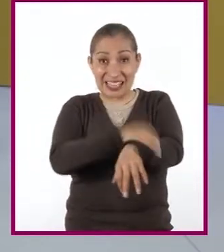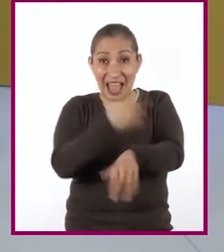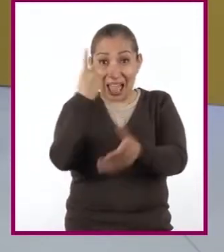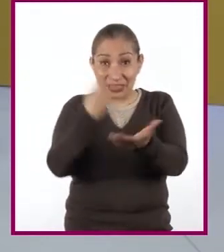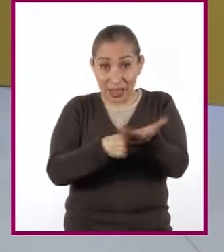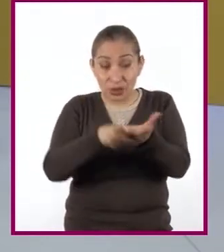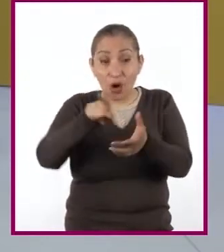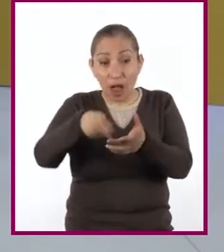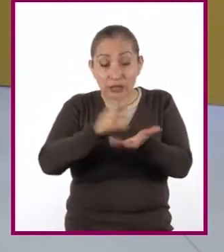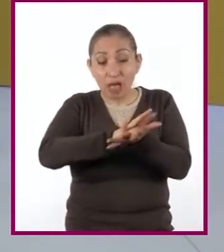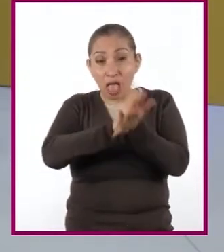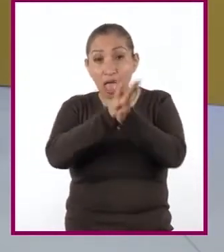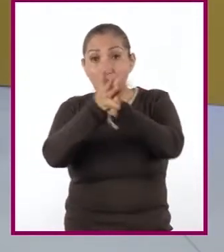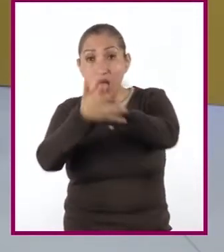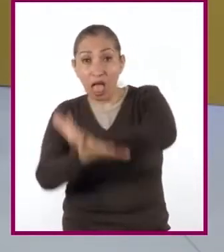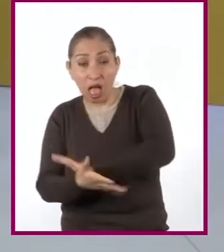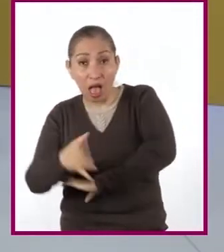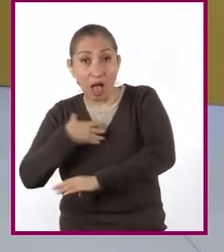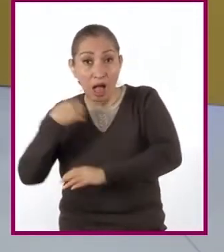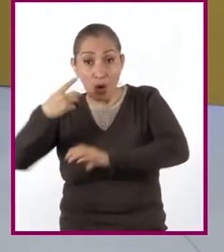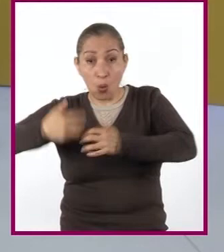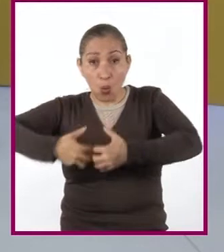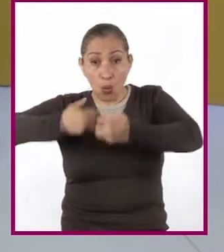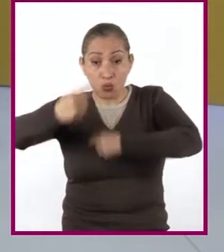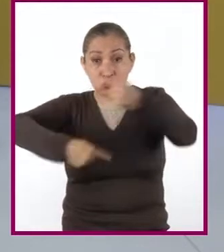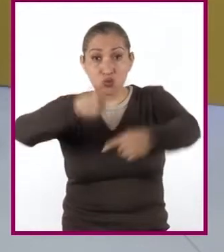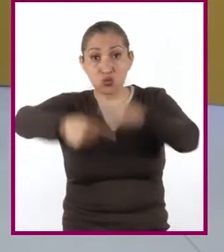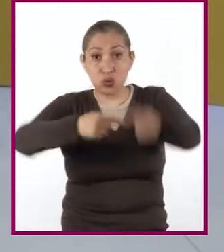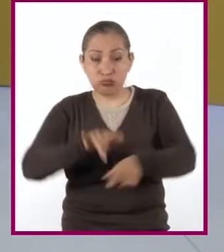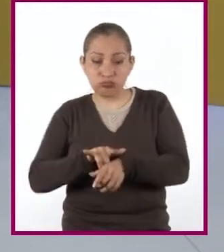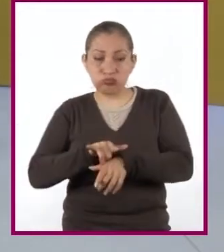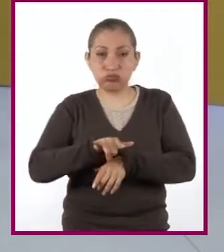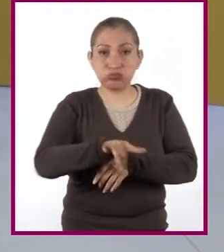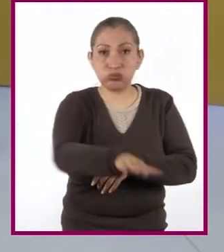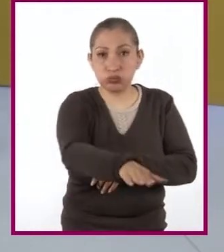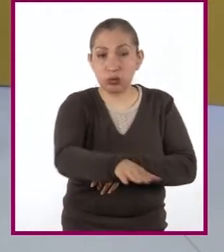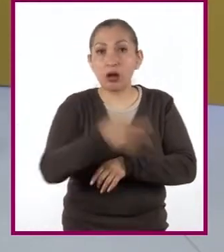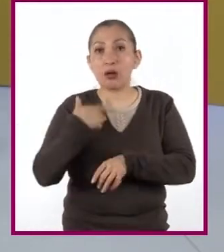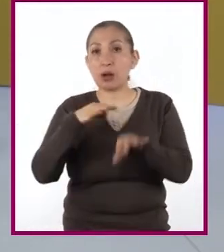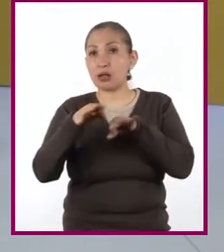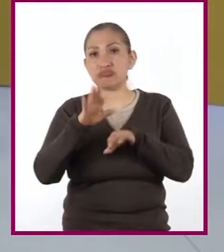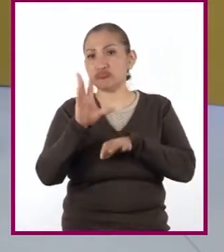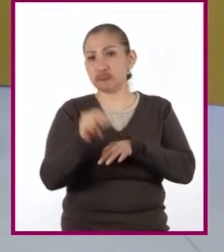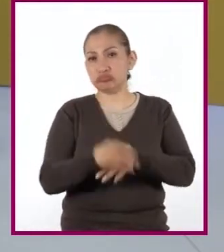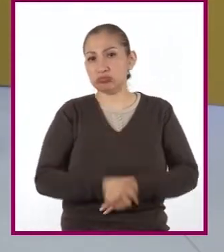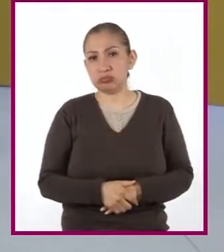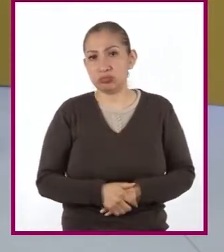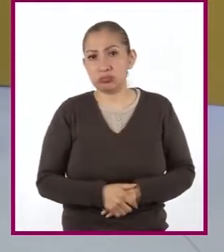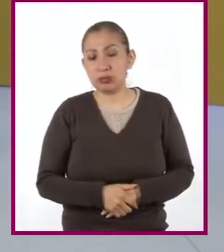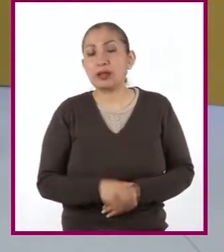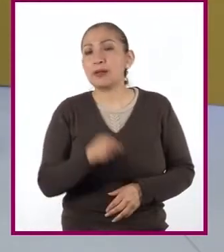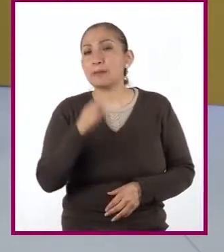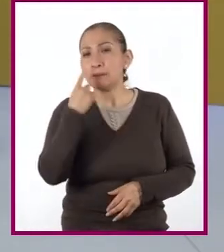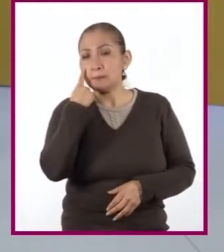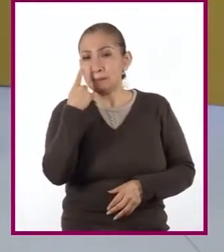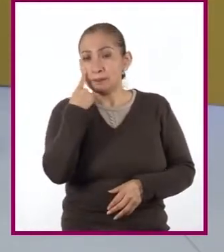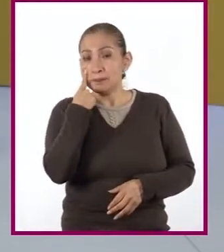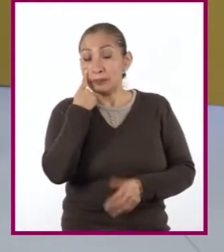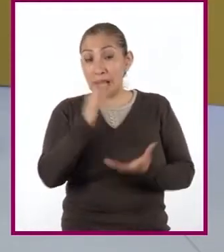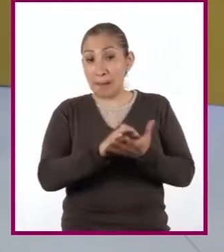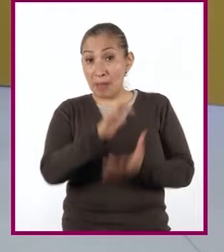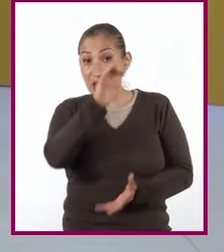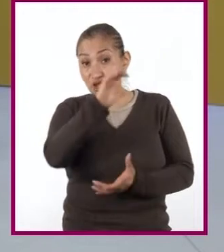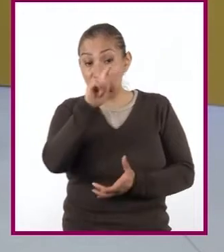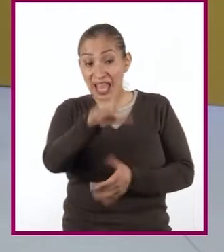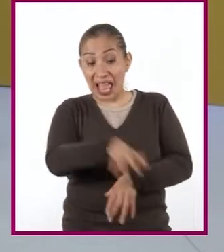suministramos es transformada en energía mecánica para producir un trabajo. De hecho, gran